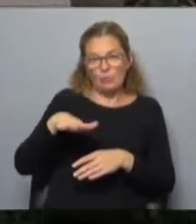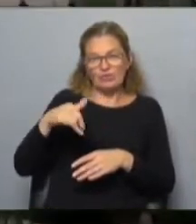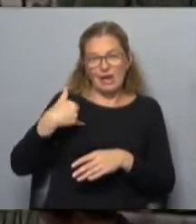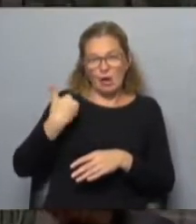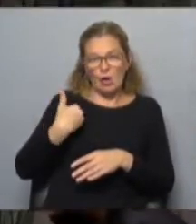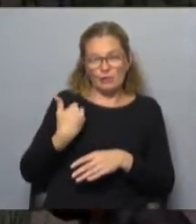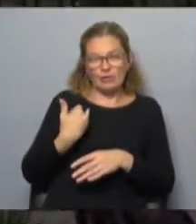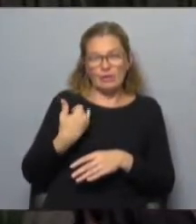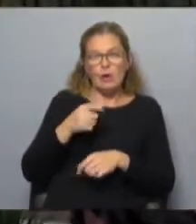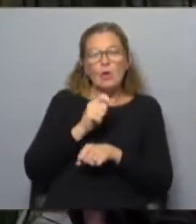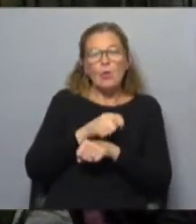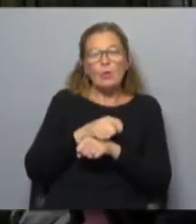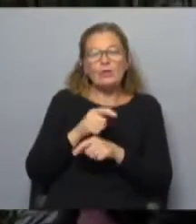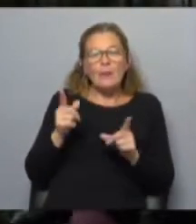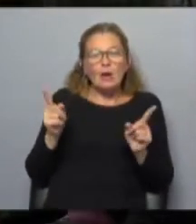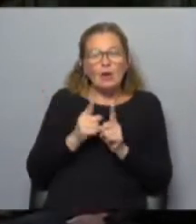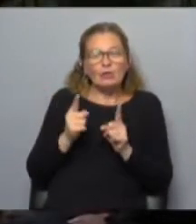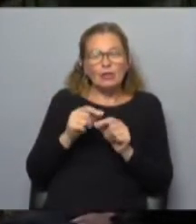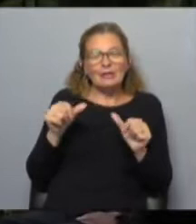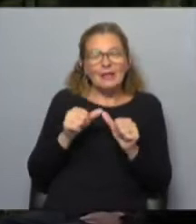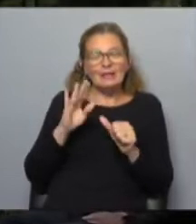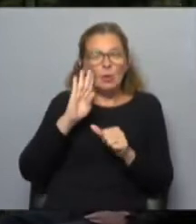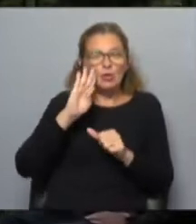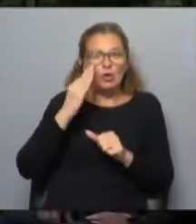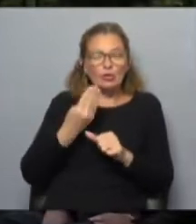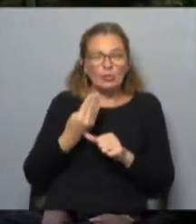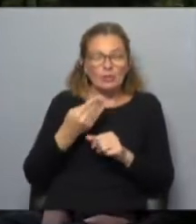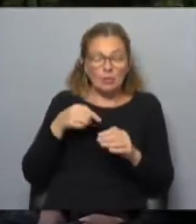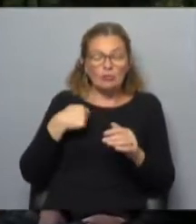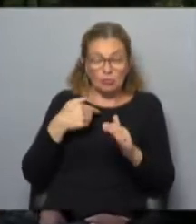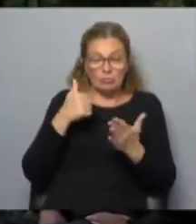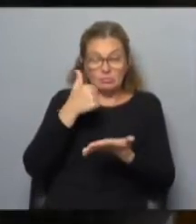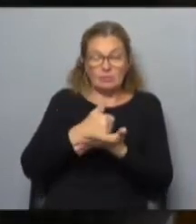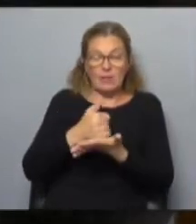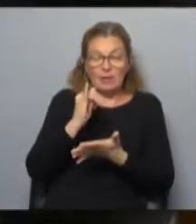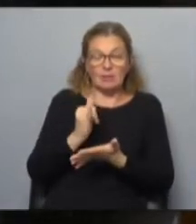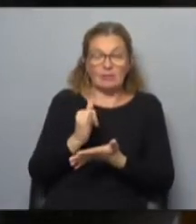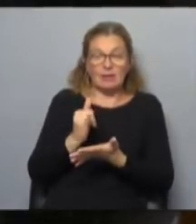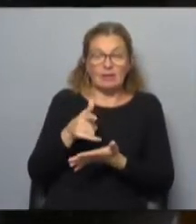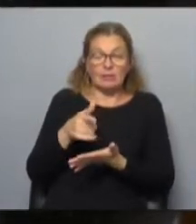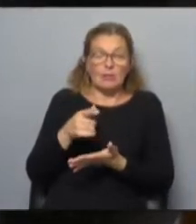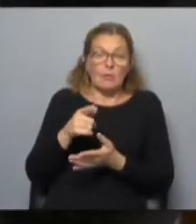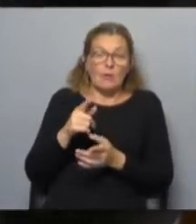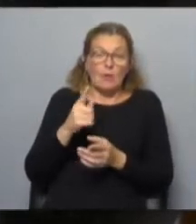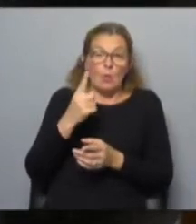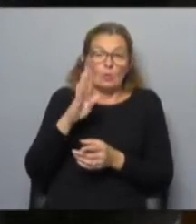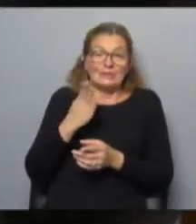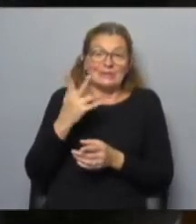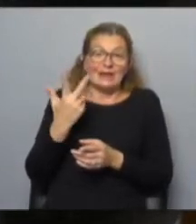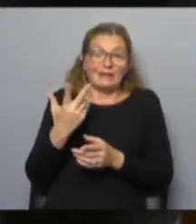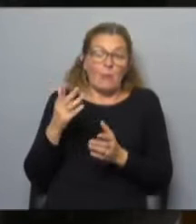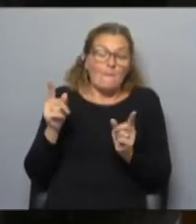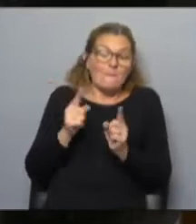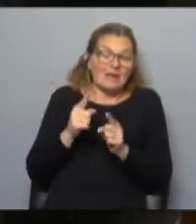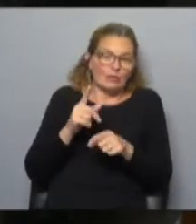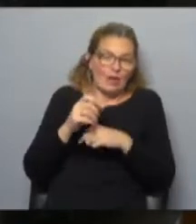bueno el juicio abreviado se realiza cuando hay un reconocimiento de haber participado en los hechos por lo que la pena puede ser un tercio menor a lo